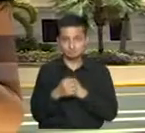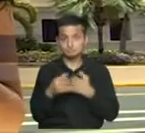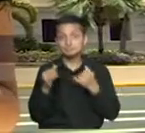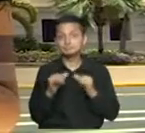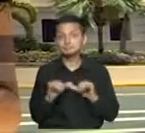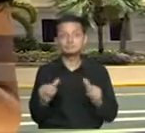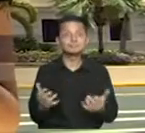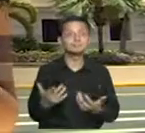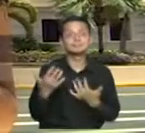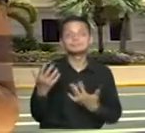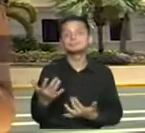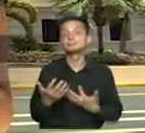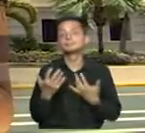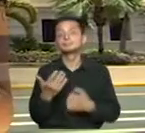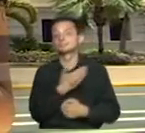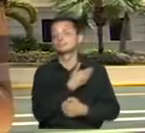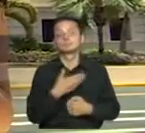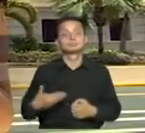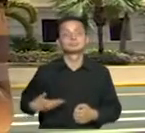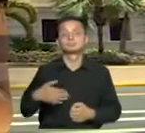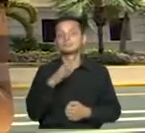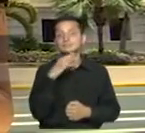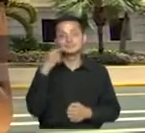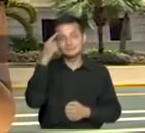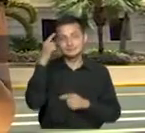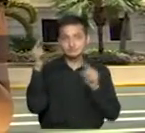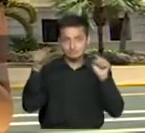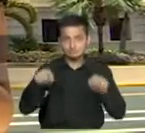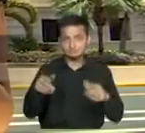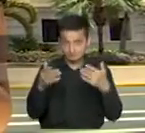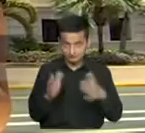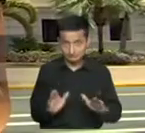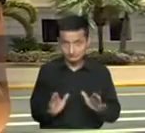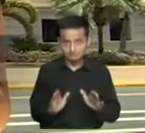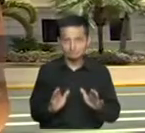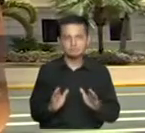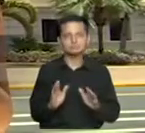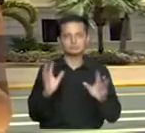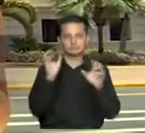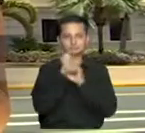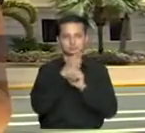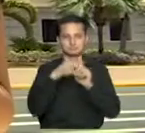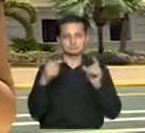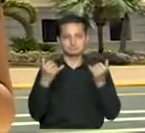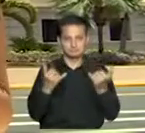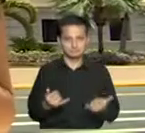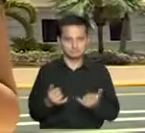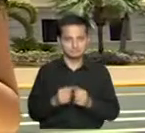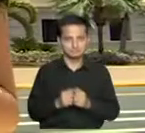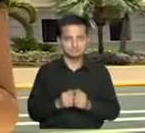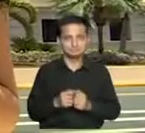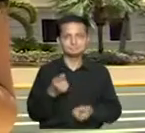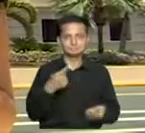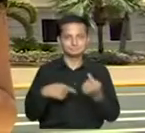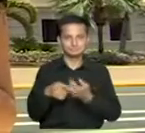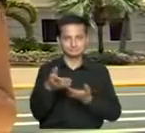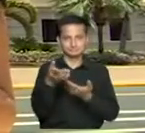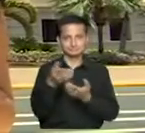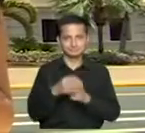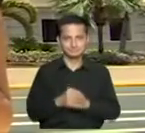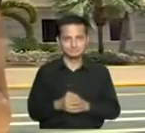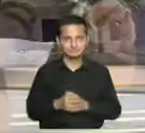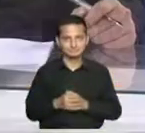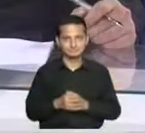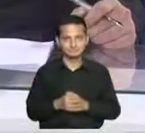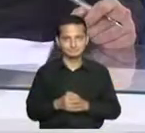a la expectativa del arribo del presidente Rafael Correa a la medianoche de este día. Volvemos contigo, Víctor.